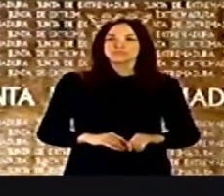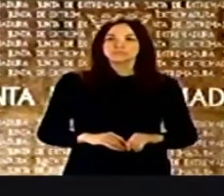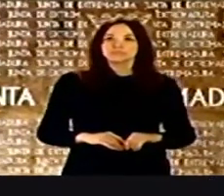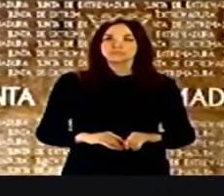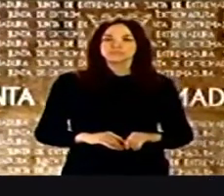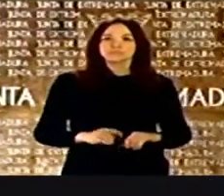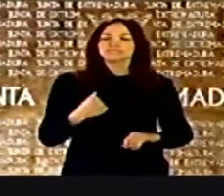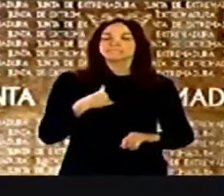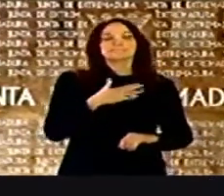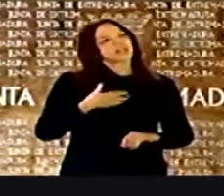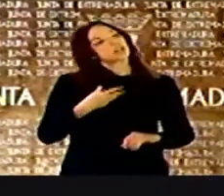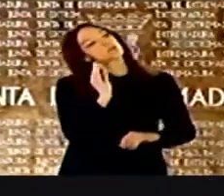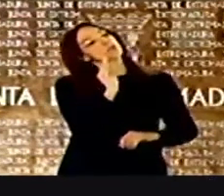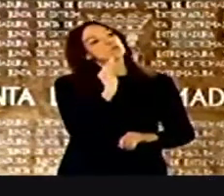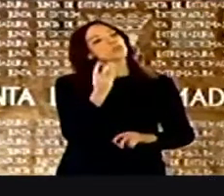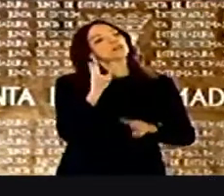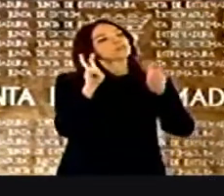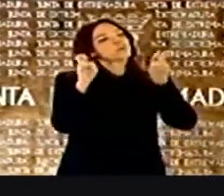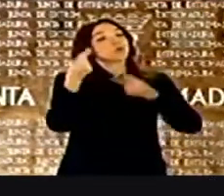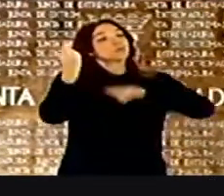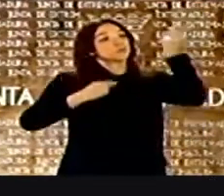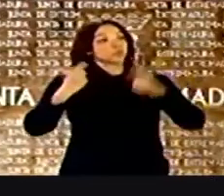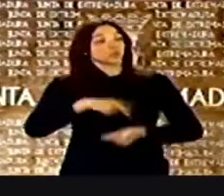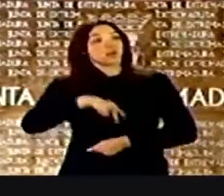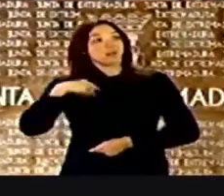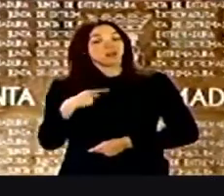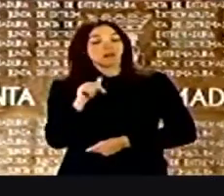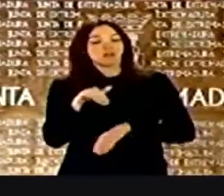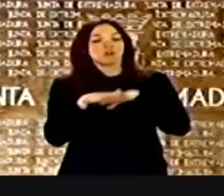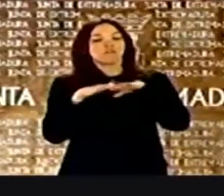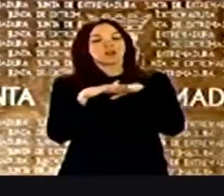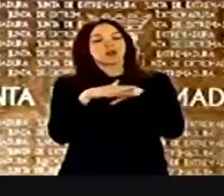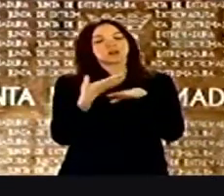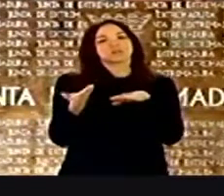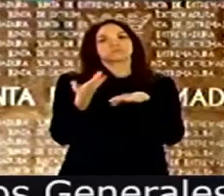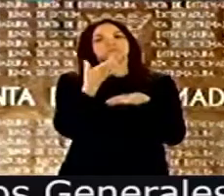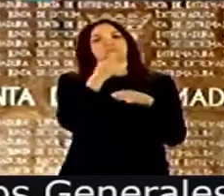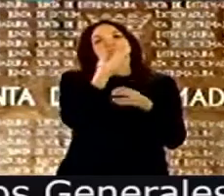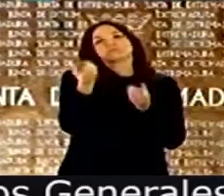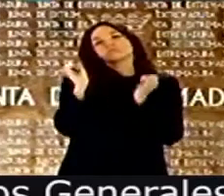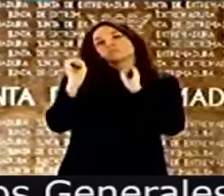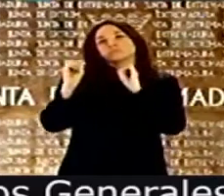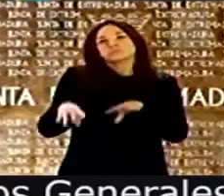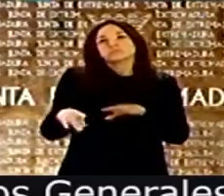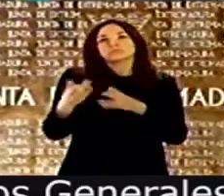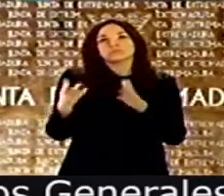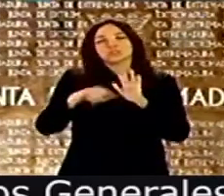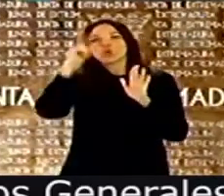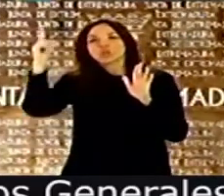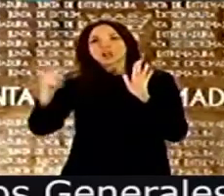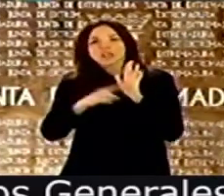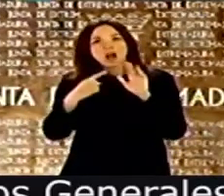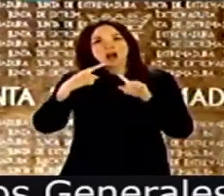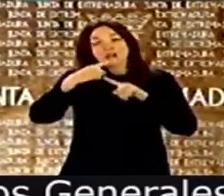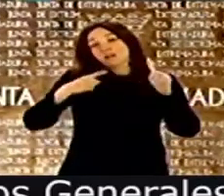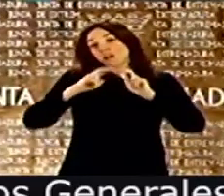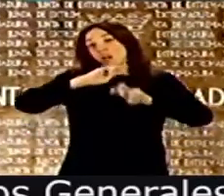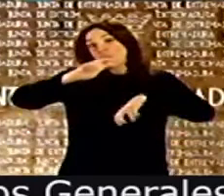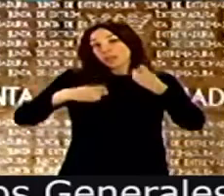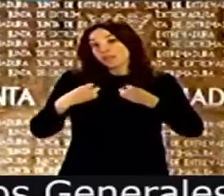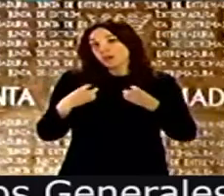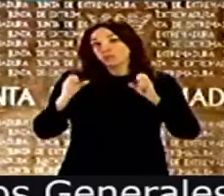Sí, yo quería preguntarle por los presupuestos generales del Estado, que ha anunciado que va a presentar una enmienda a la totalidad, con lo cual, sumando los apoyos de